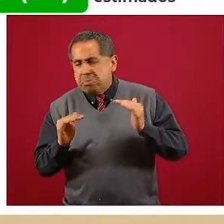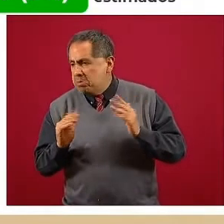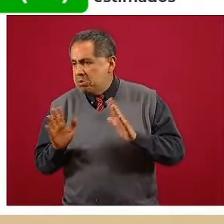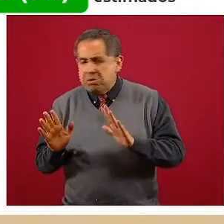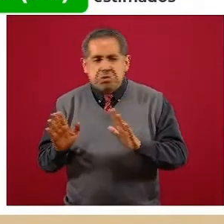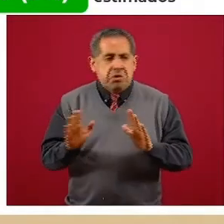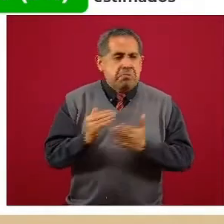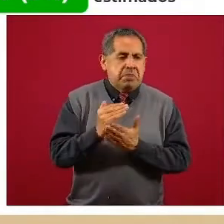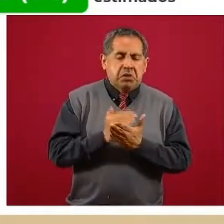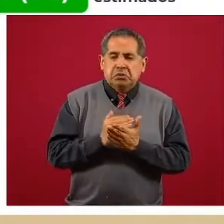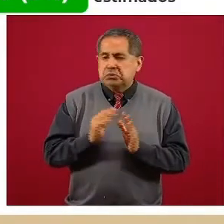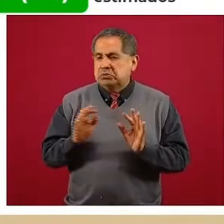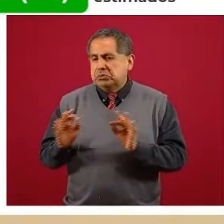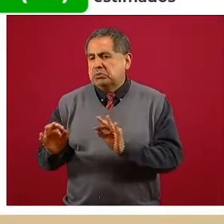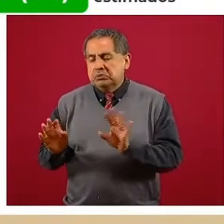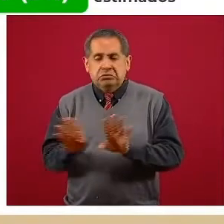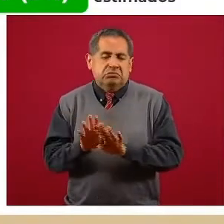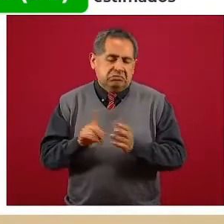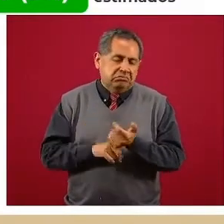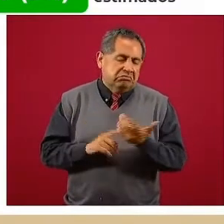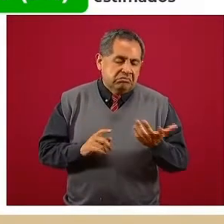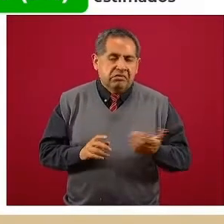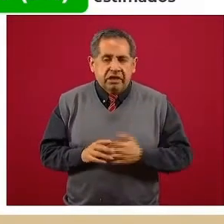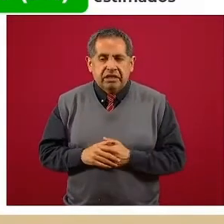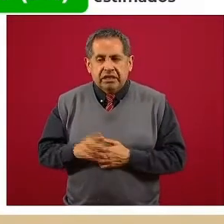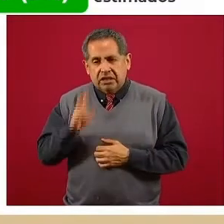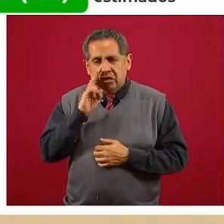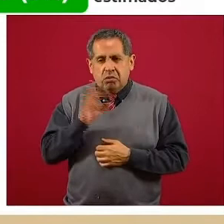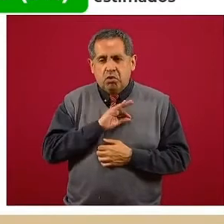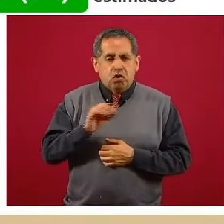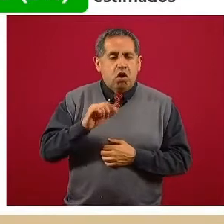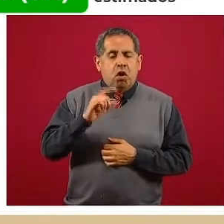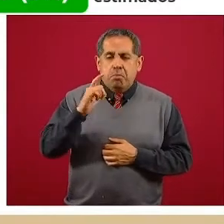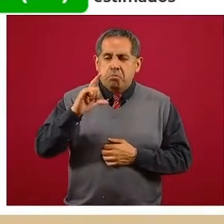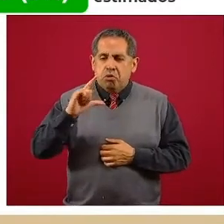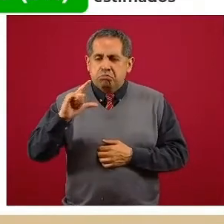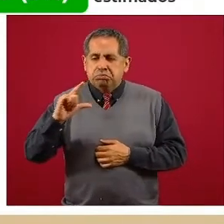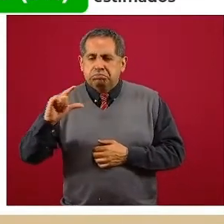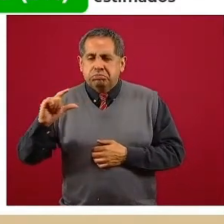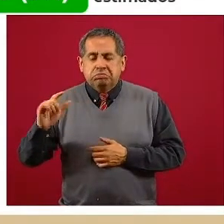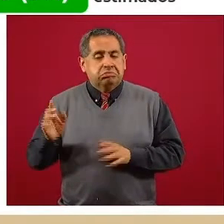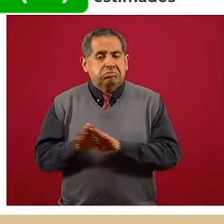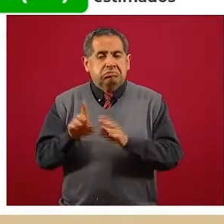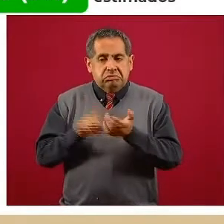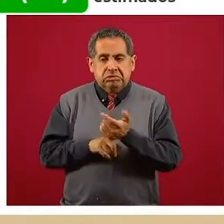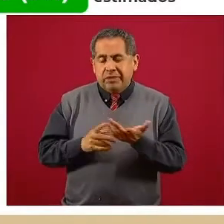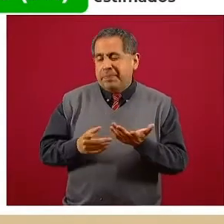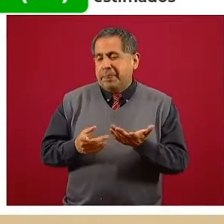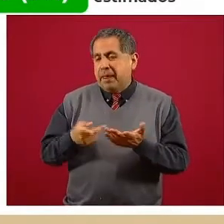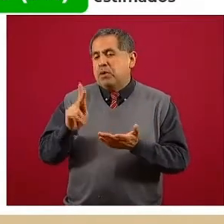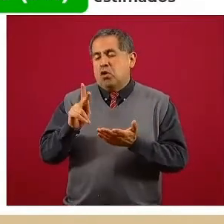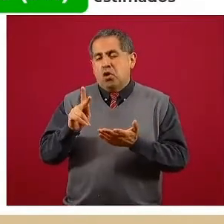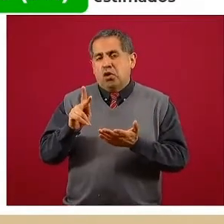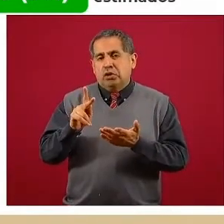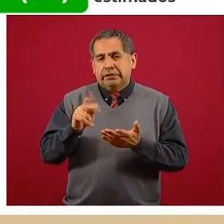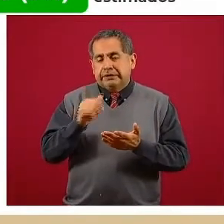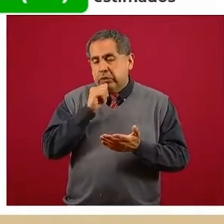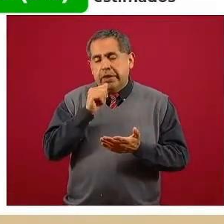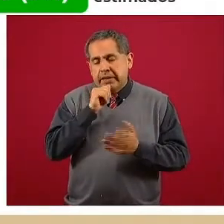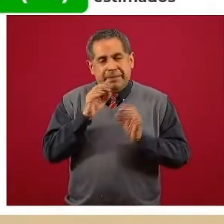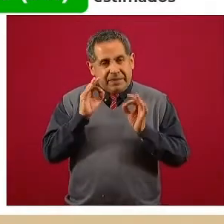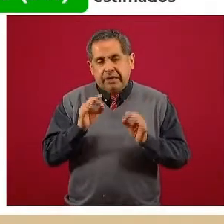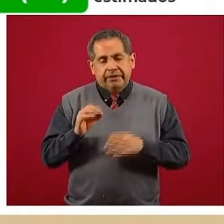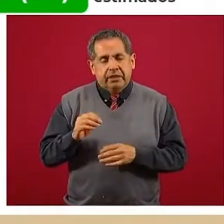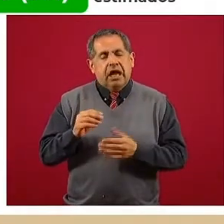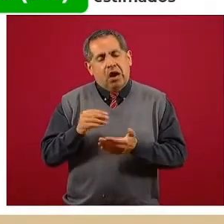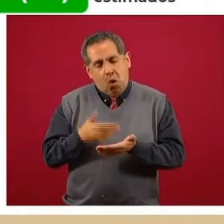semana, aunque lógicamente la reducción proporcional ha ido disminuyendo. Estamos aún en un menos 6% y